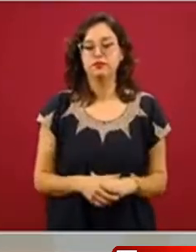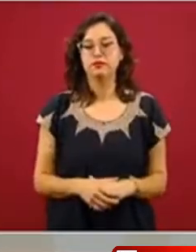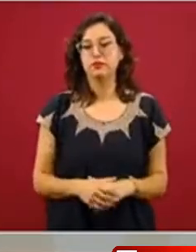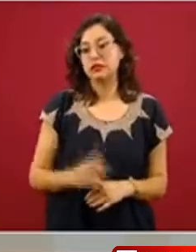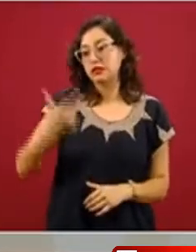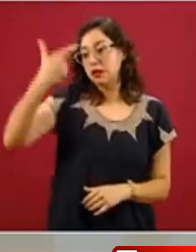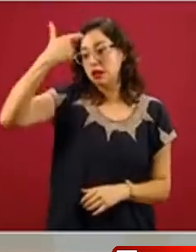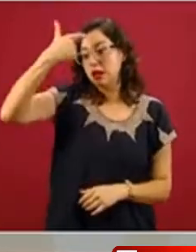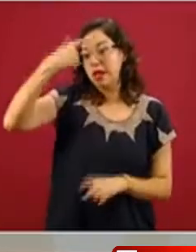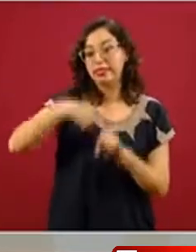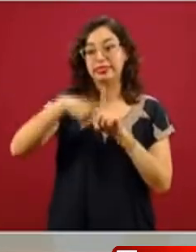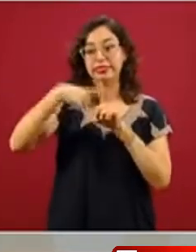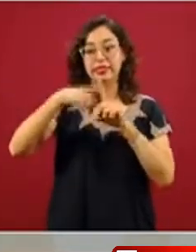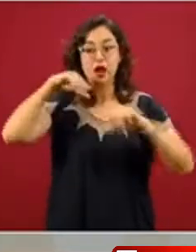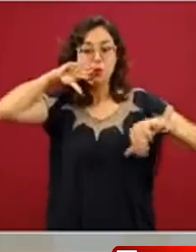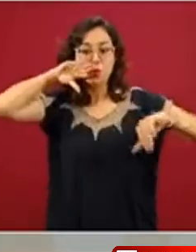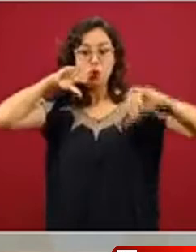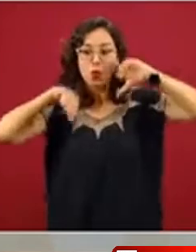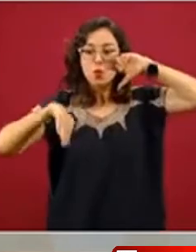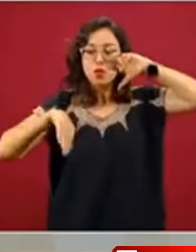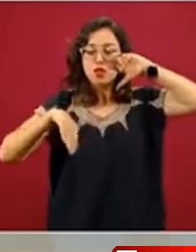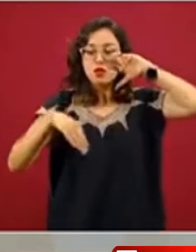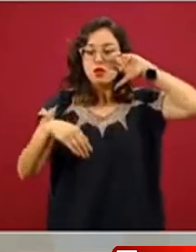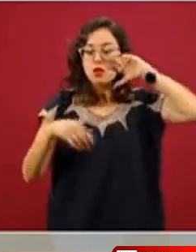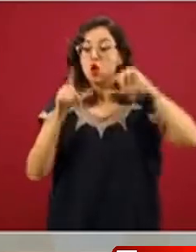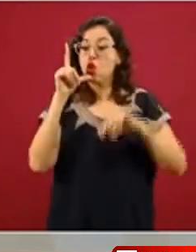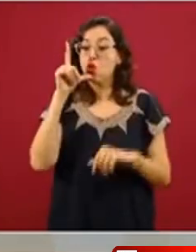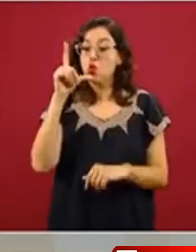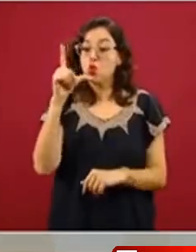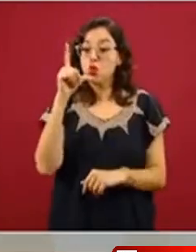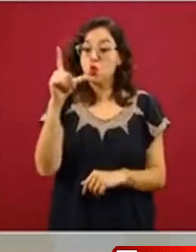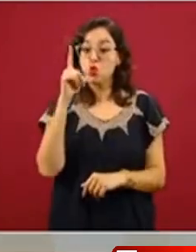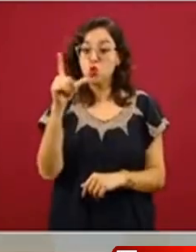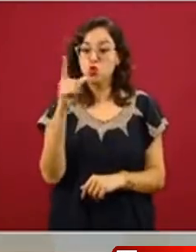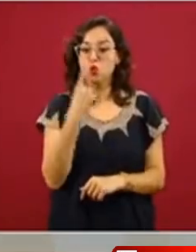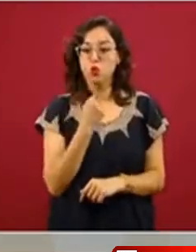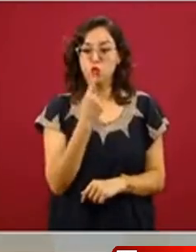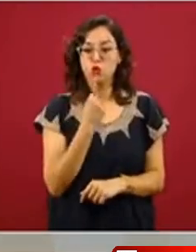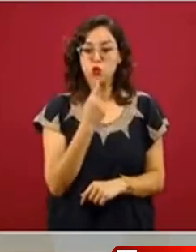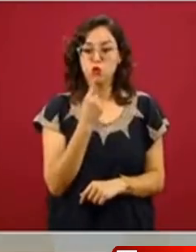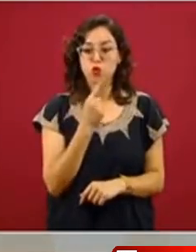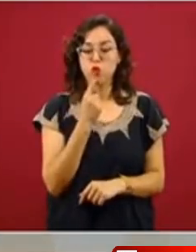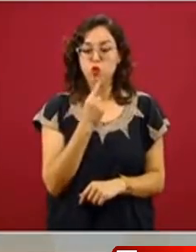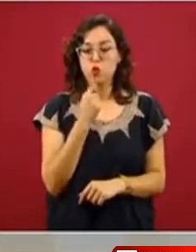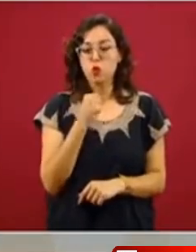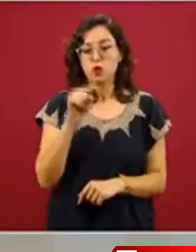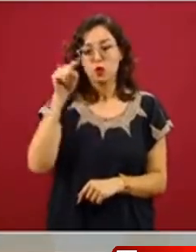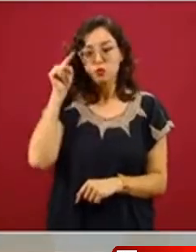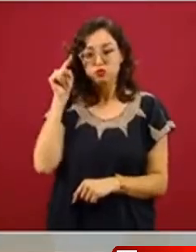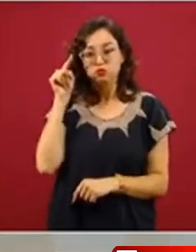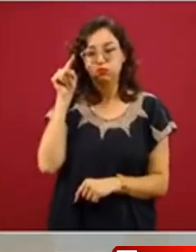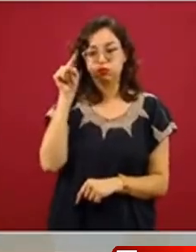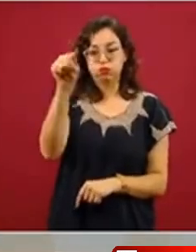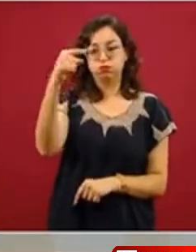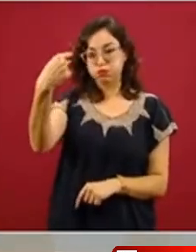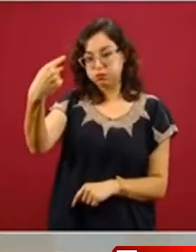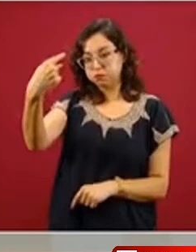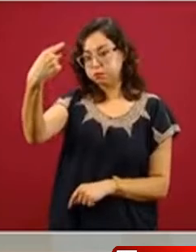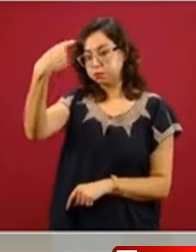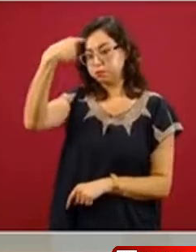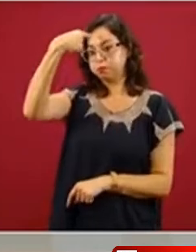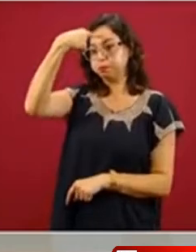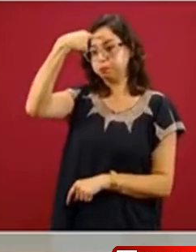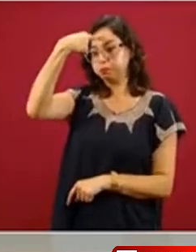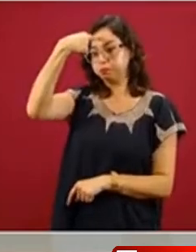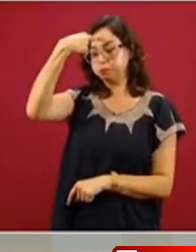estos aparatos de termometría emiten una señal de luz infrarroja o el espectro infrarrojo de la